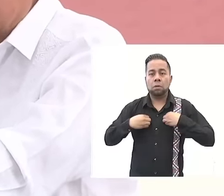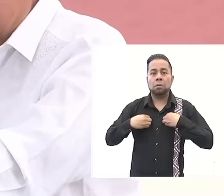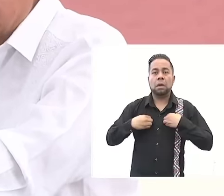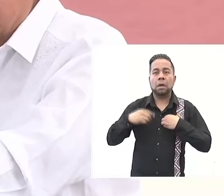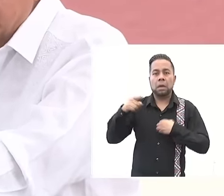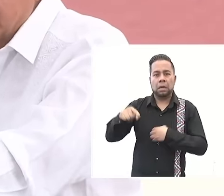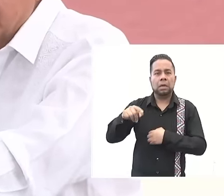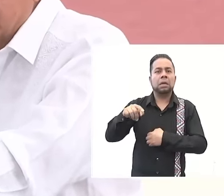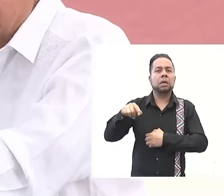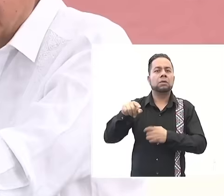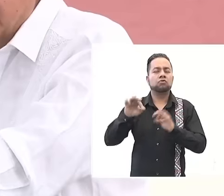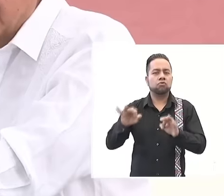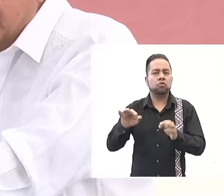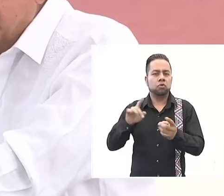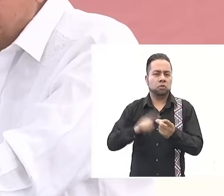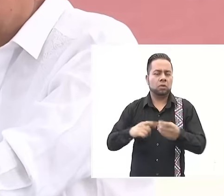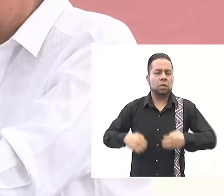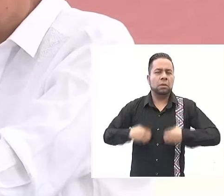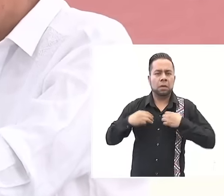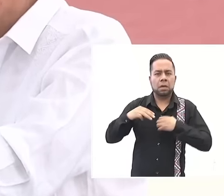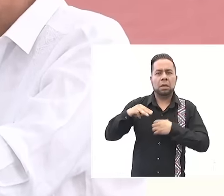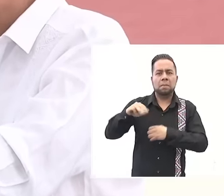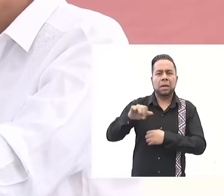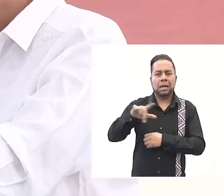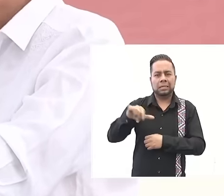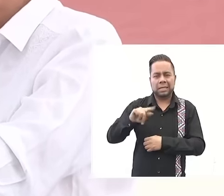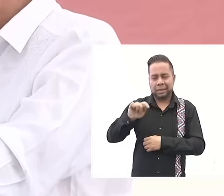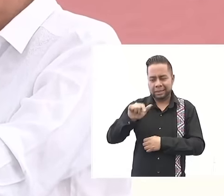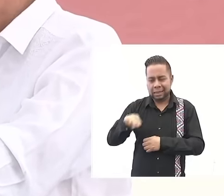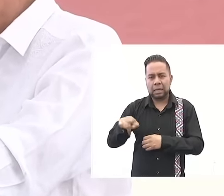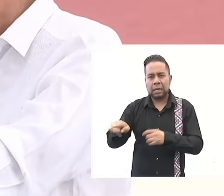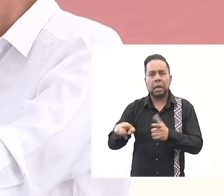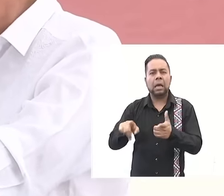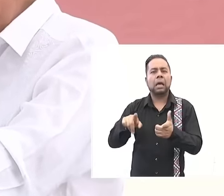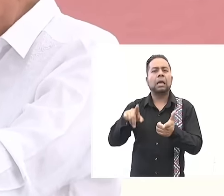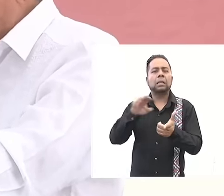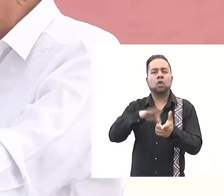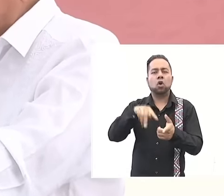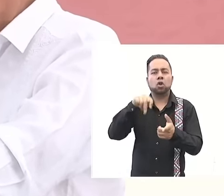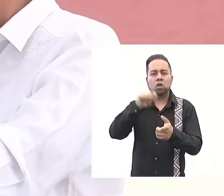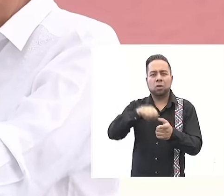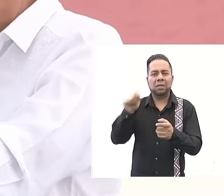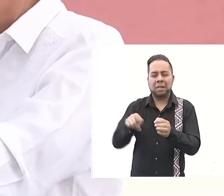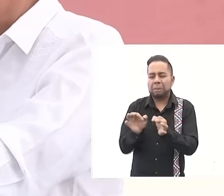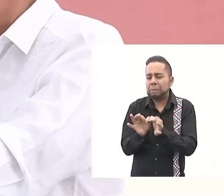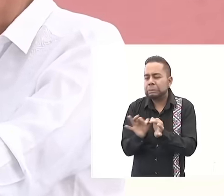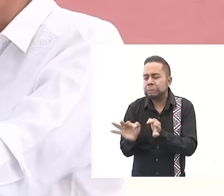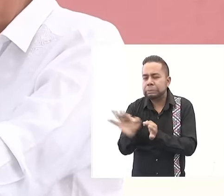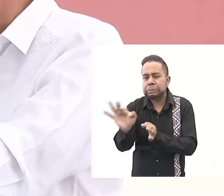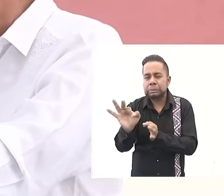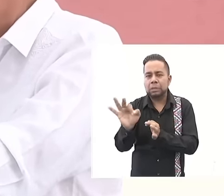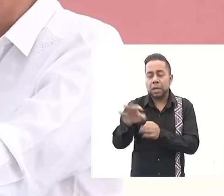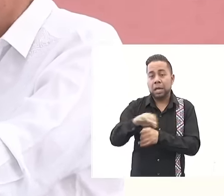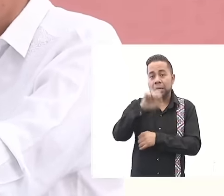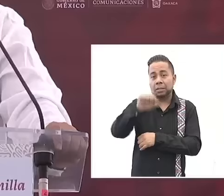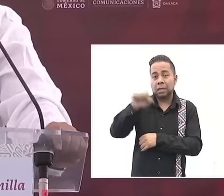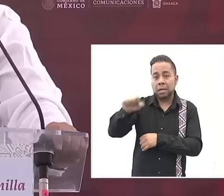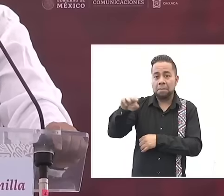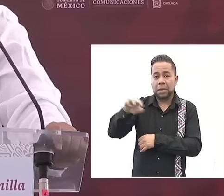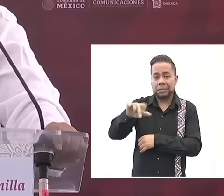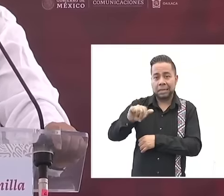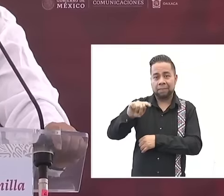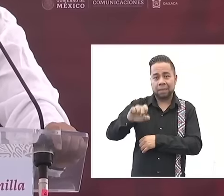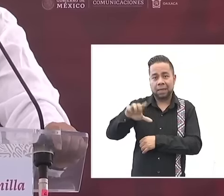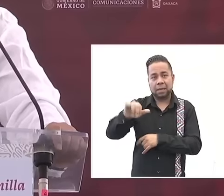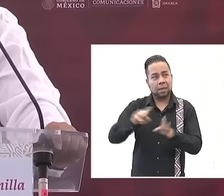se llama, Villa de Flores, en la Sierra Mazateca, que yo quisiera que así como la